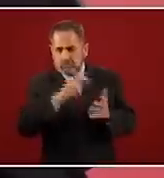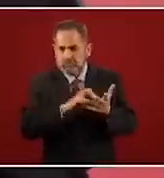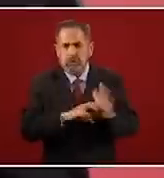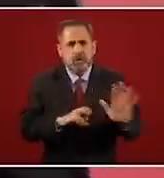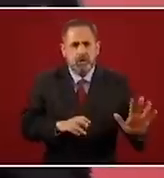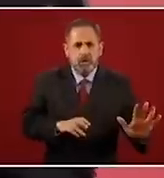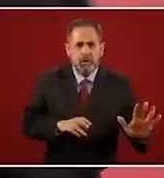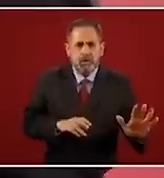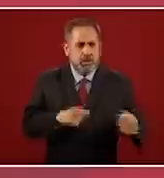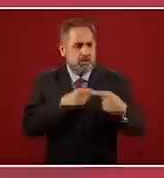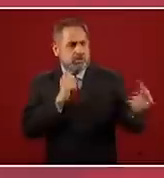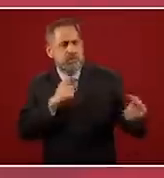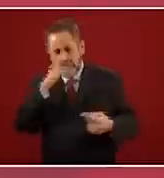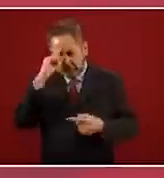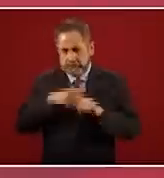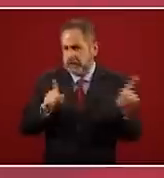el derecho a disentir.